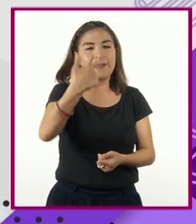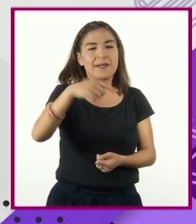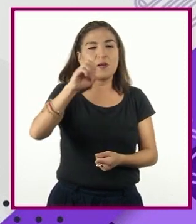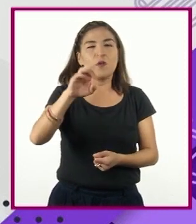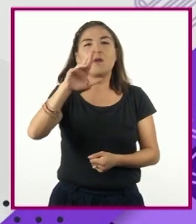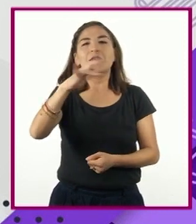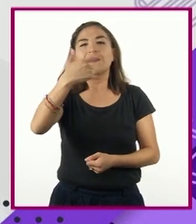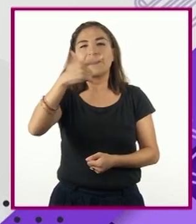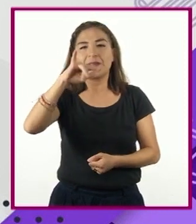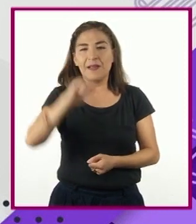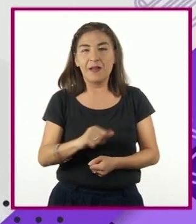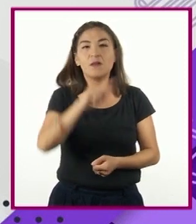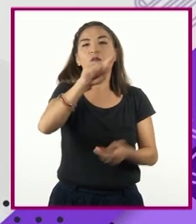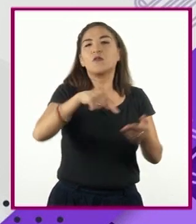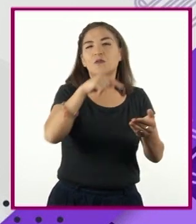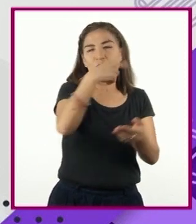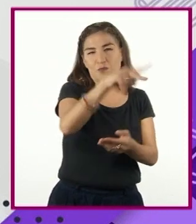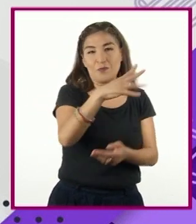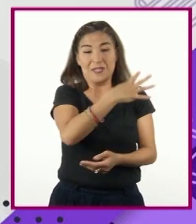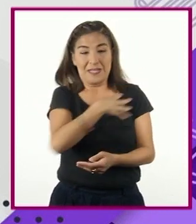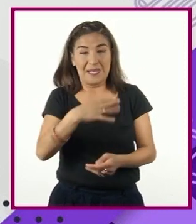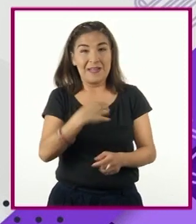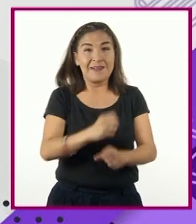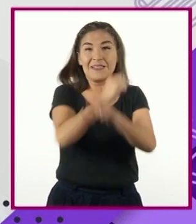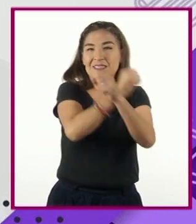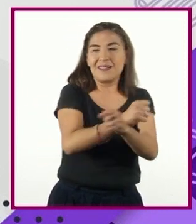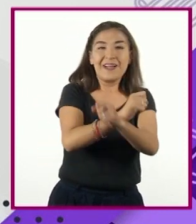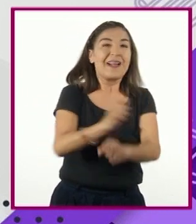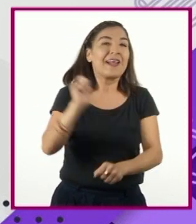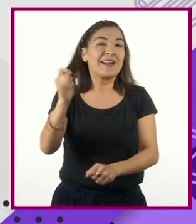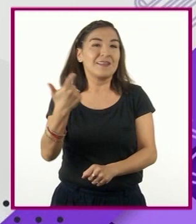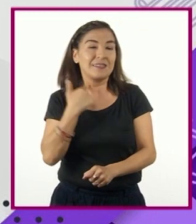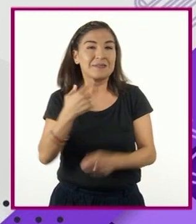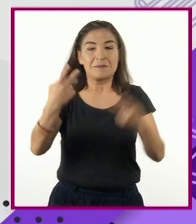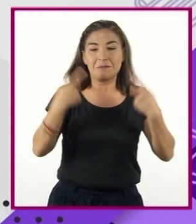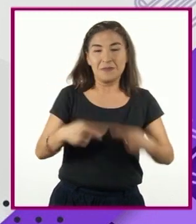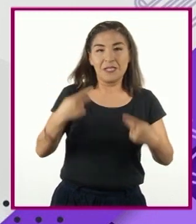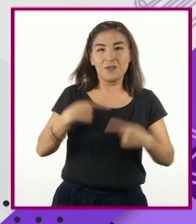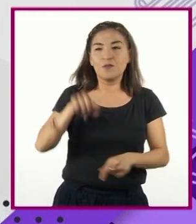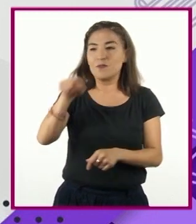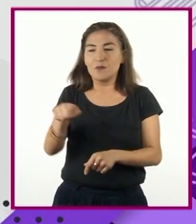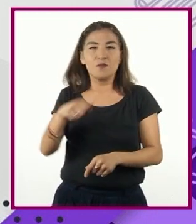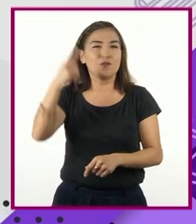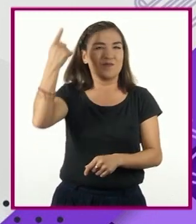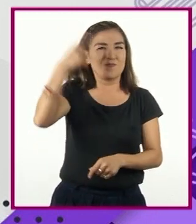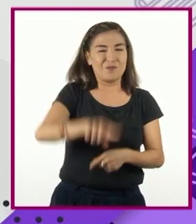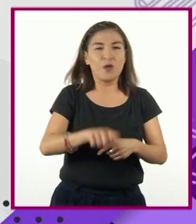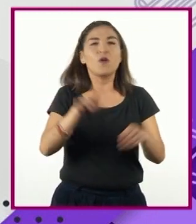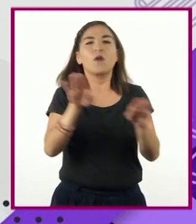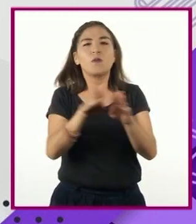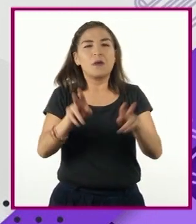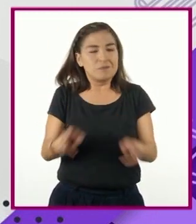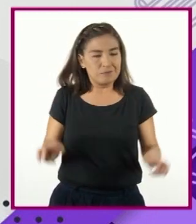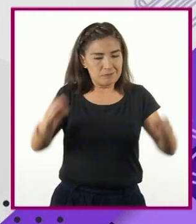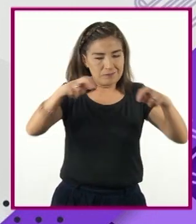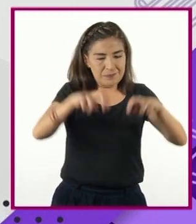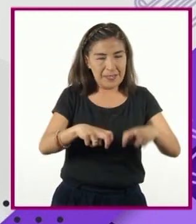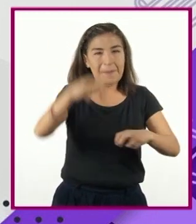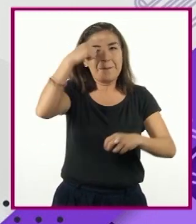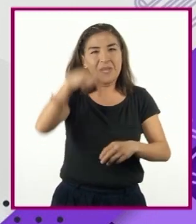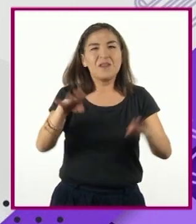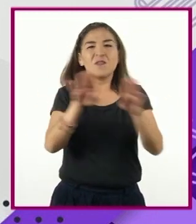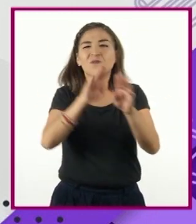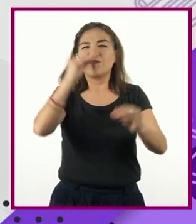de los ex-esclavos y los hijos de los expropietarios de esclavos serán capaces de sentarse juntos en la mesa